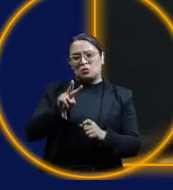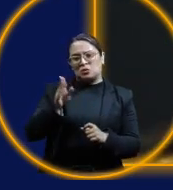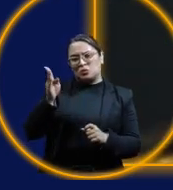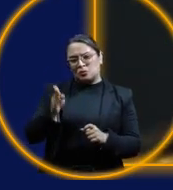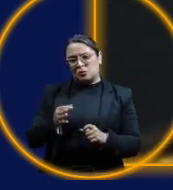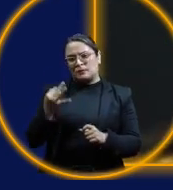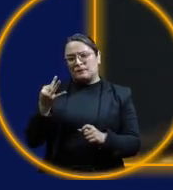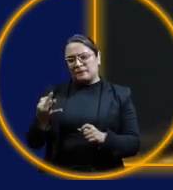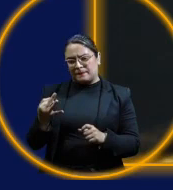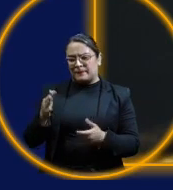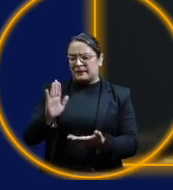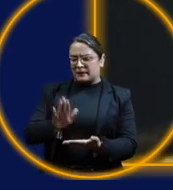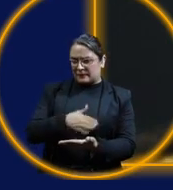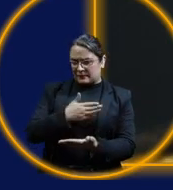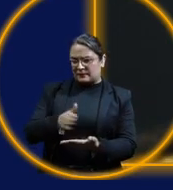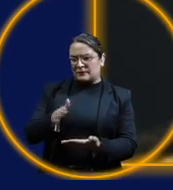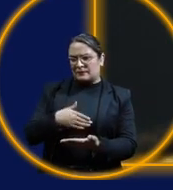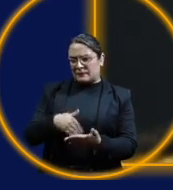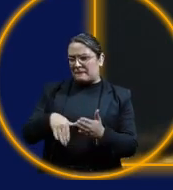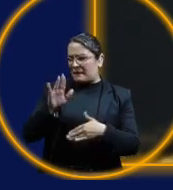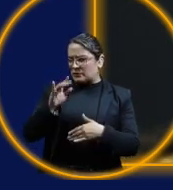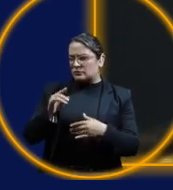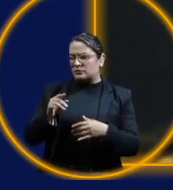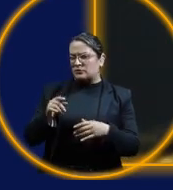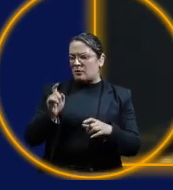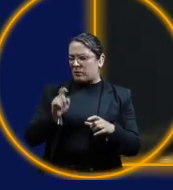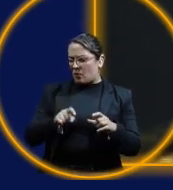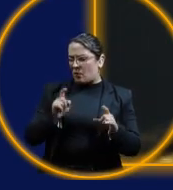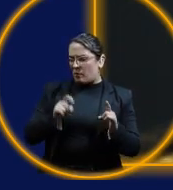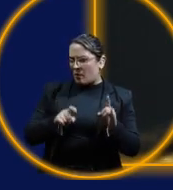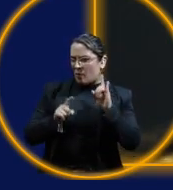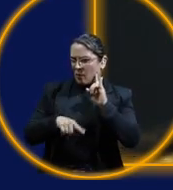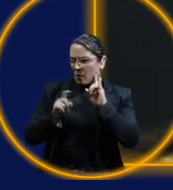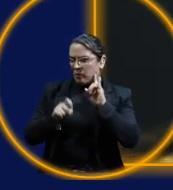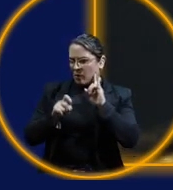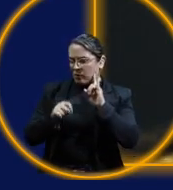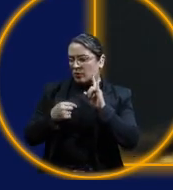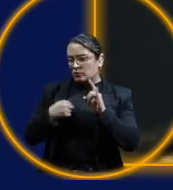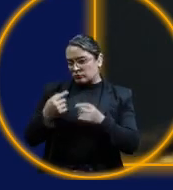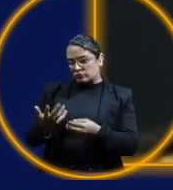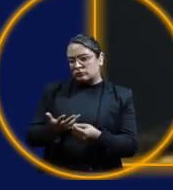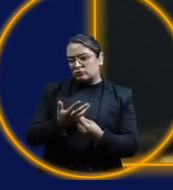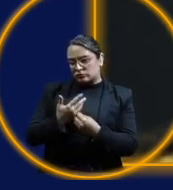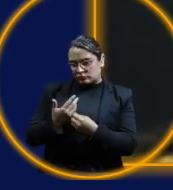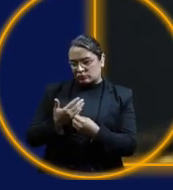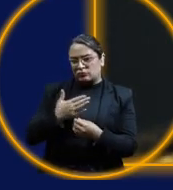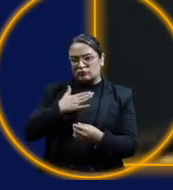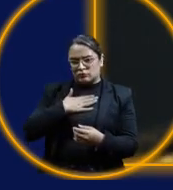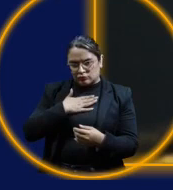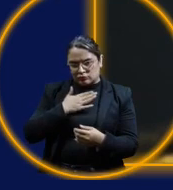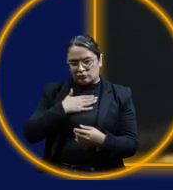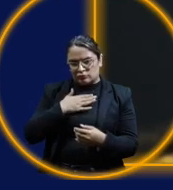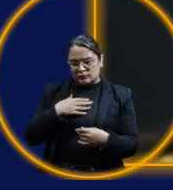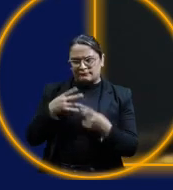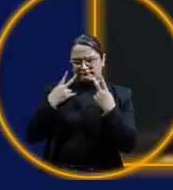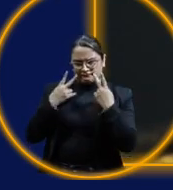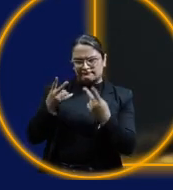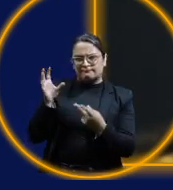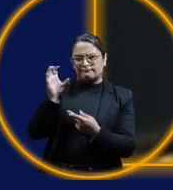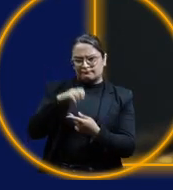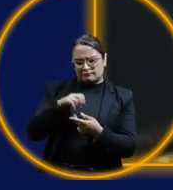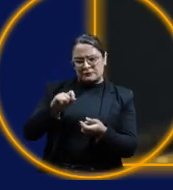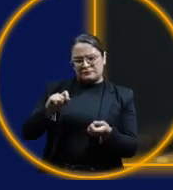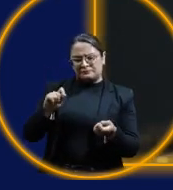las de las canciones que se reproducen en la plataforma Así que como artista yo mi yo vi cómo esa